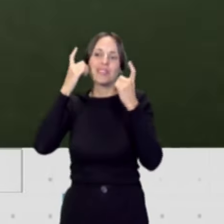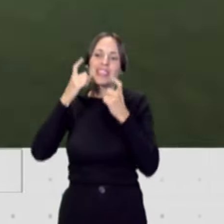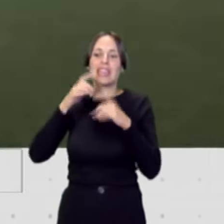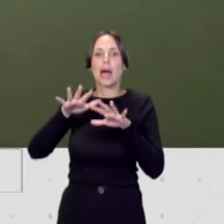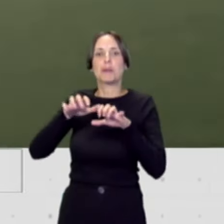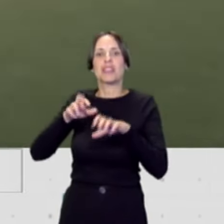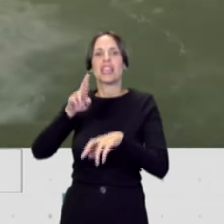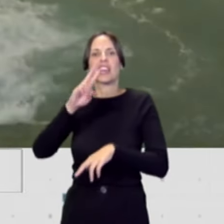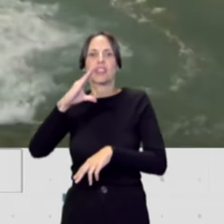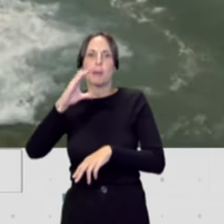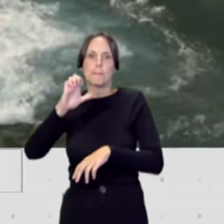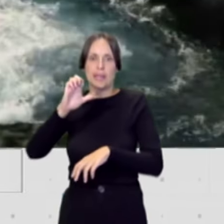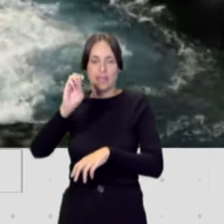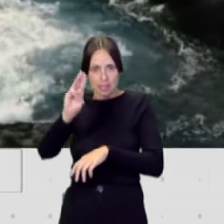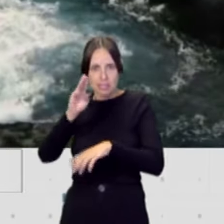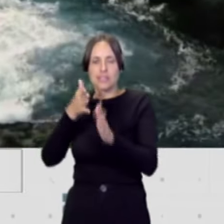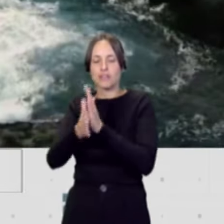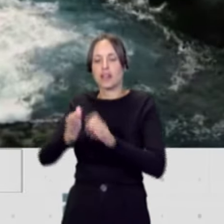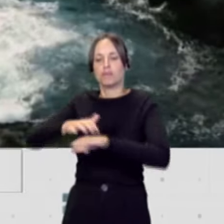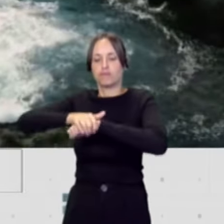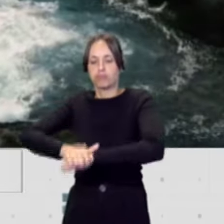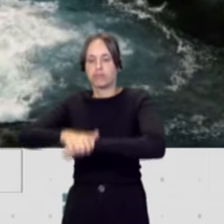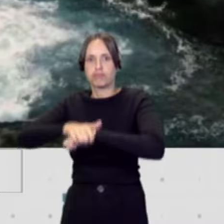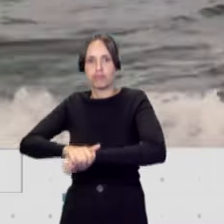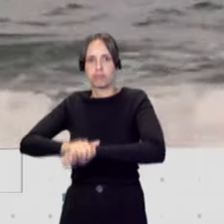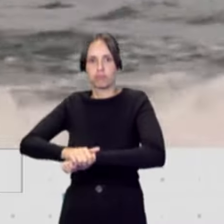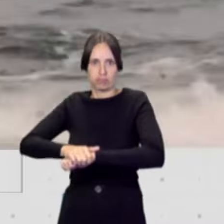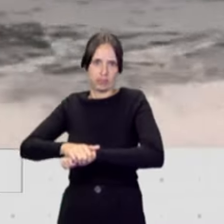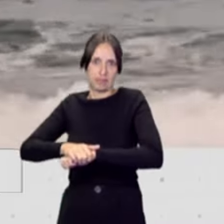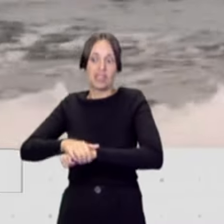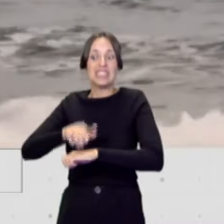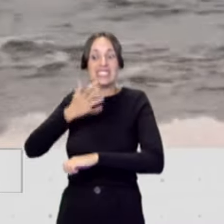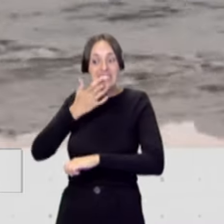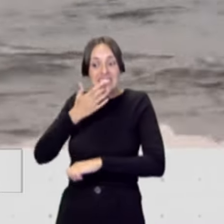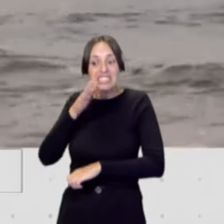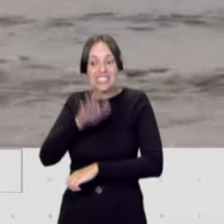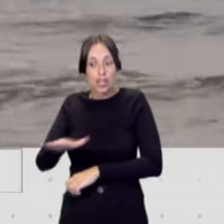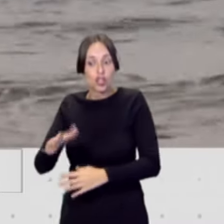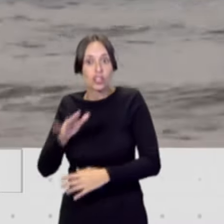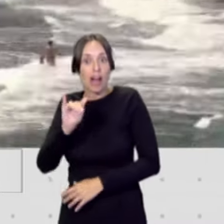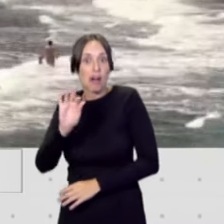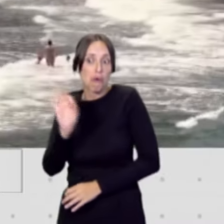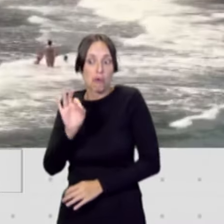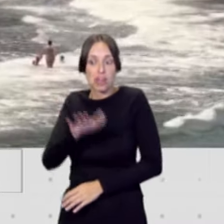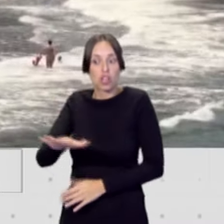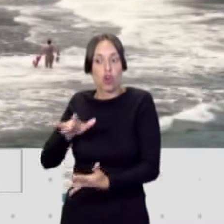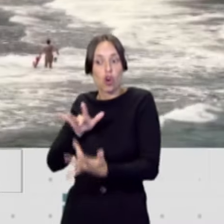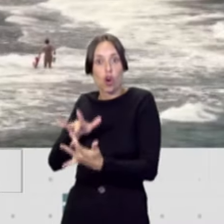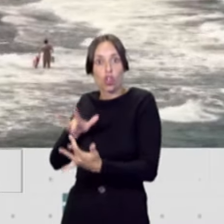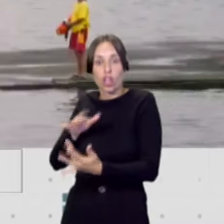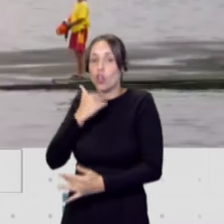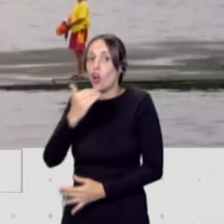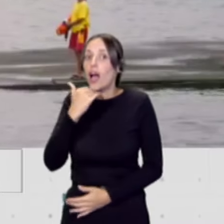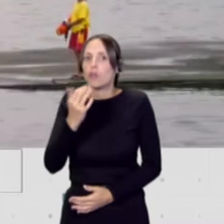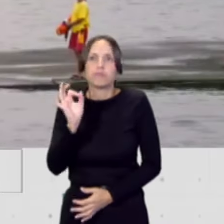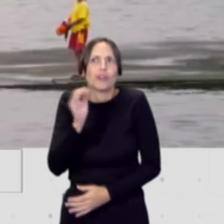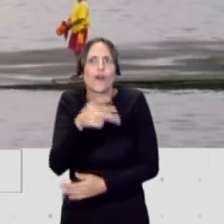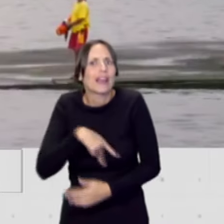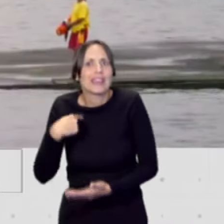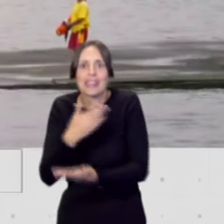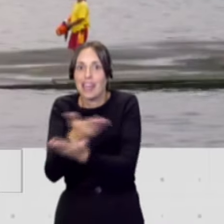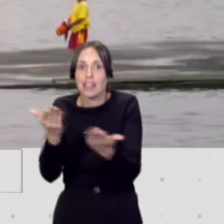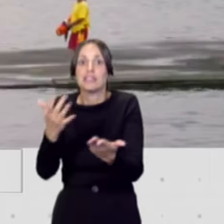que, bueno, tienen chicos, están en contacto con niños y, bueno, el público en general. En el caso de